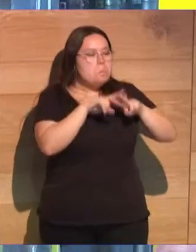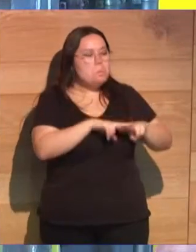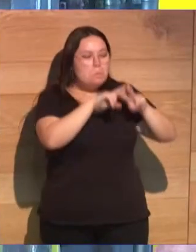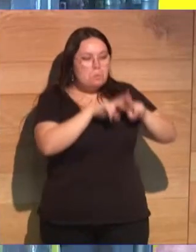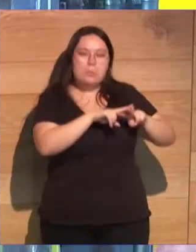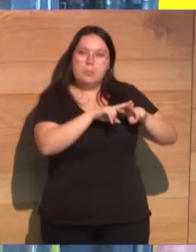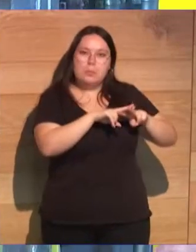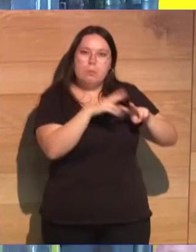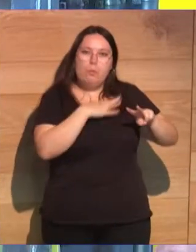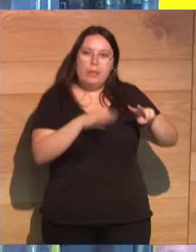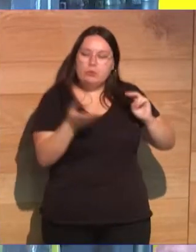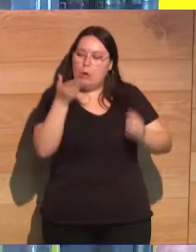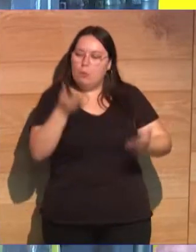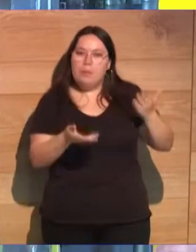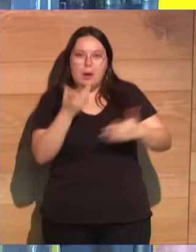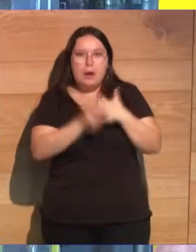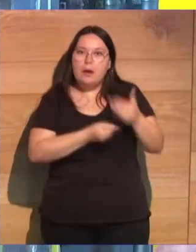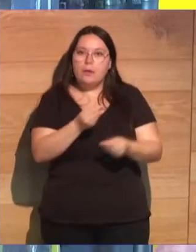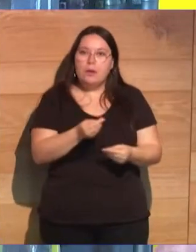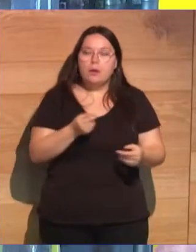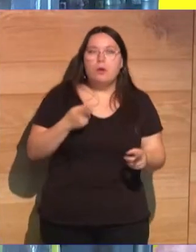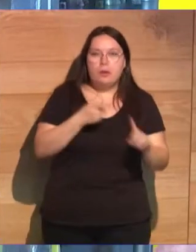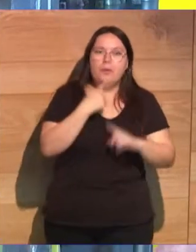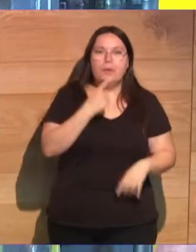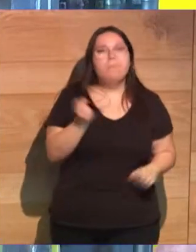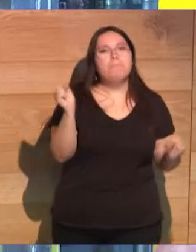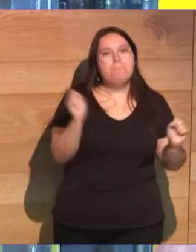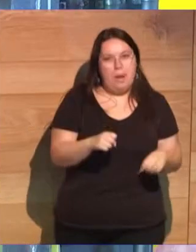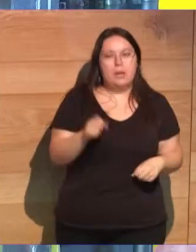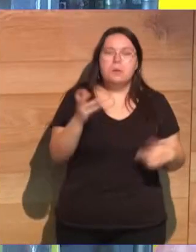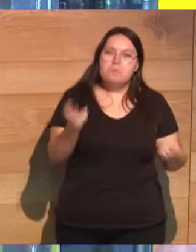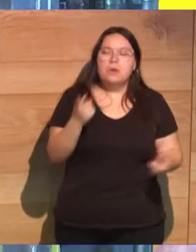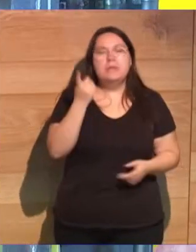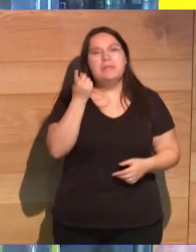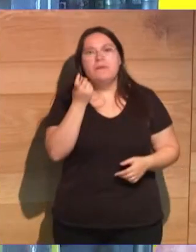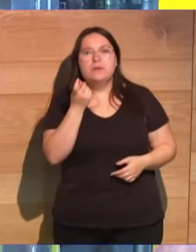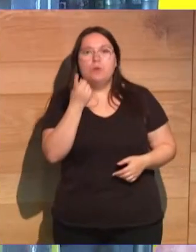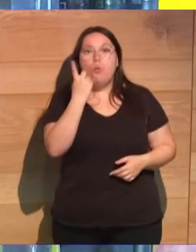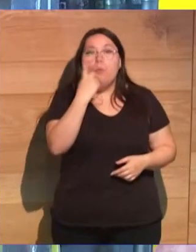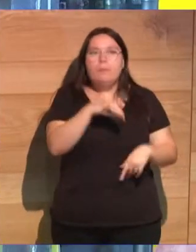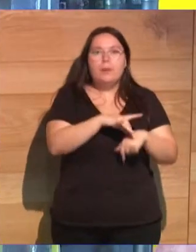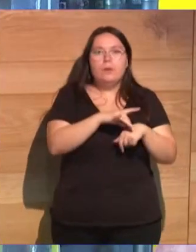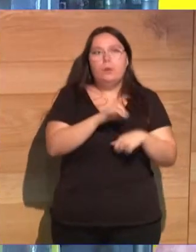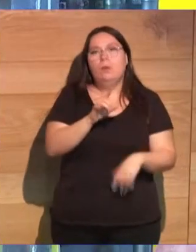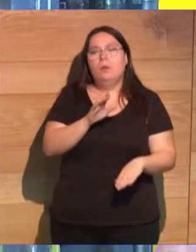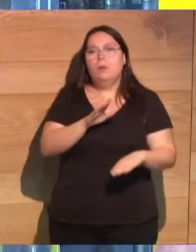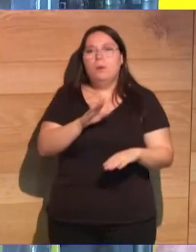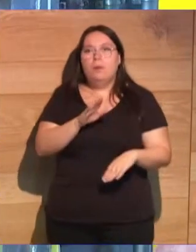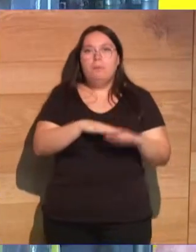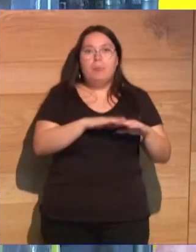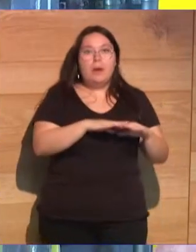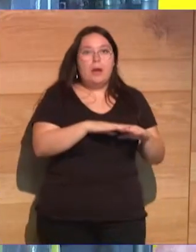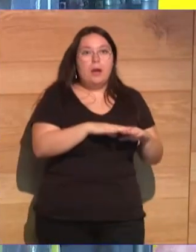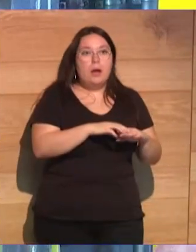análisis o hacer esa comparativa para decir, vale, ok, solamente hace falta un médico para 1 de